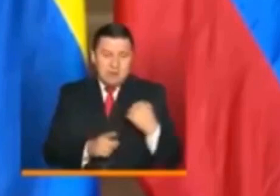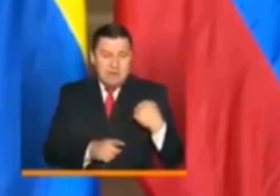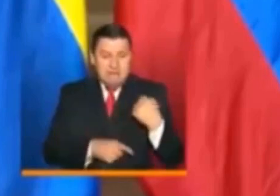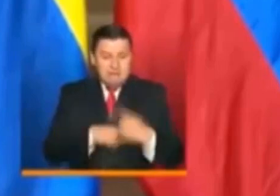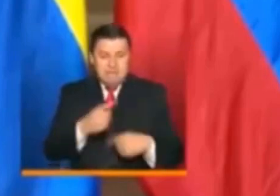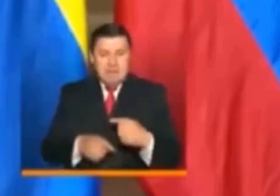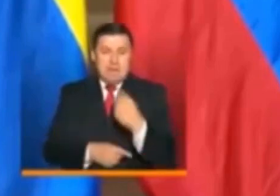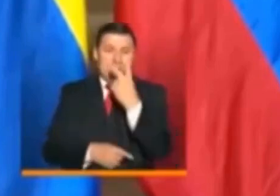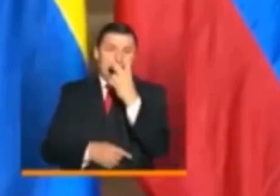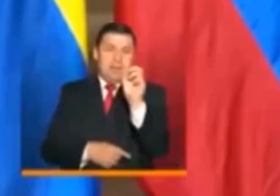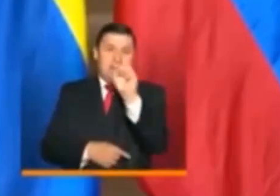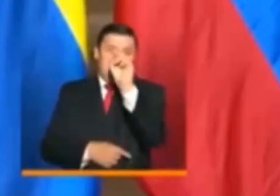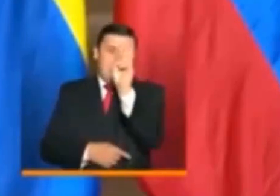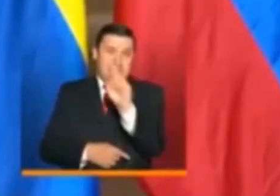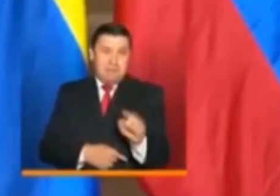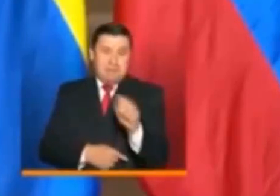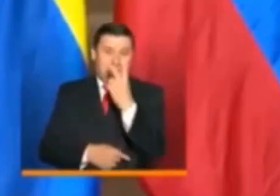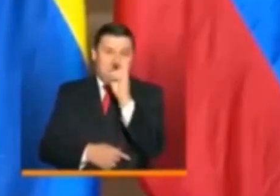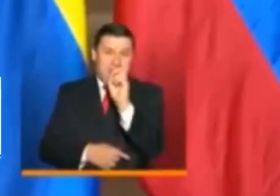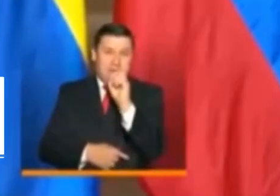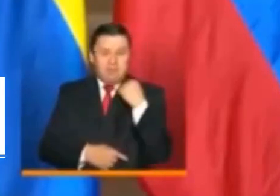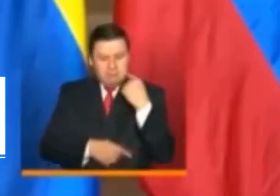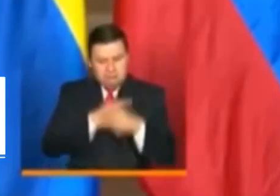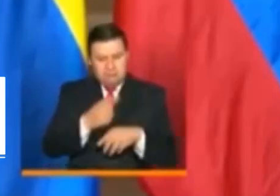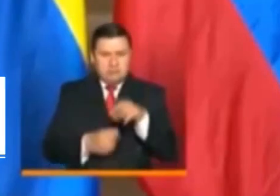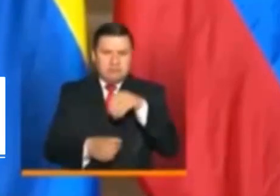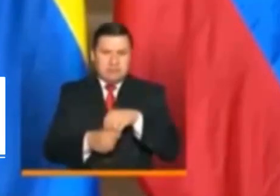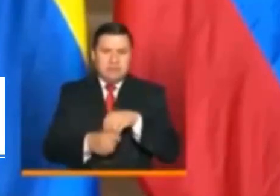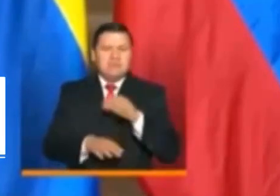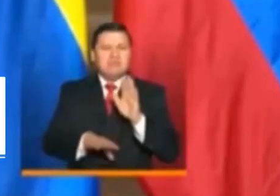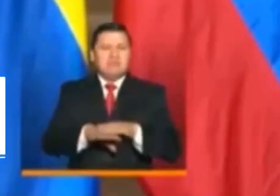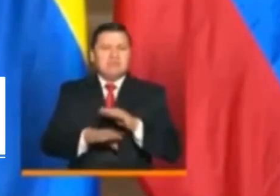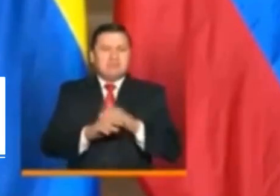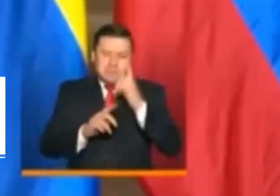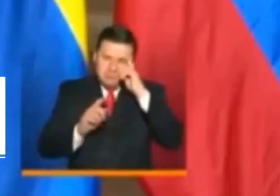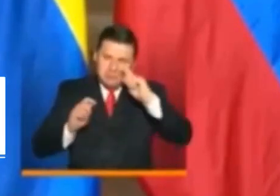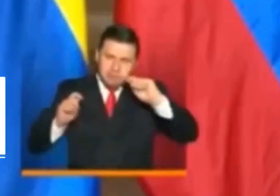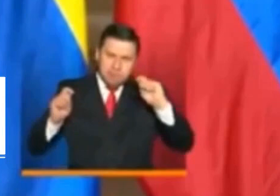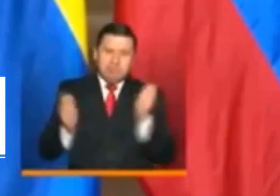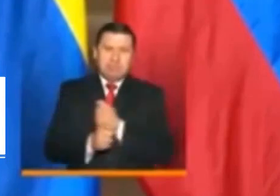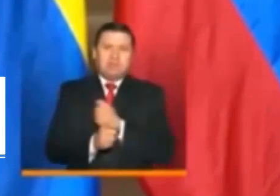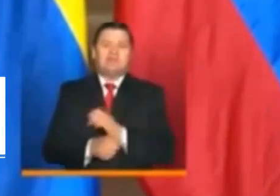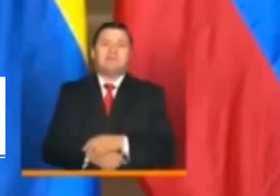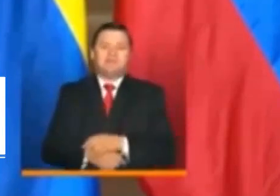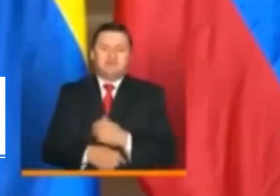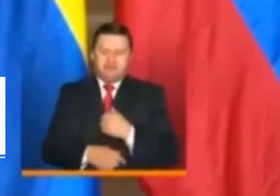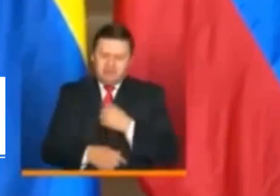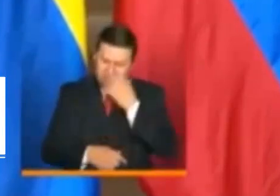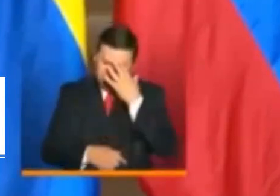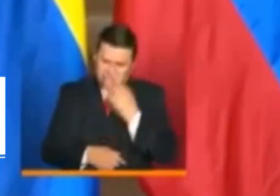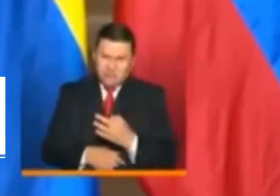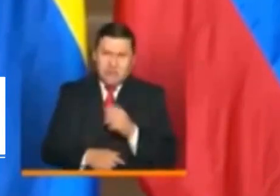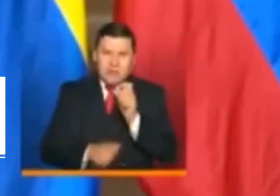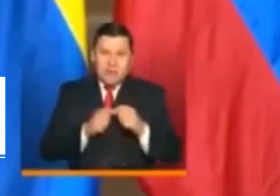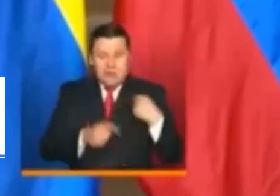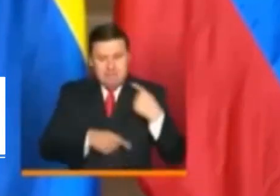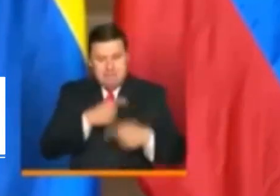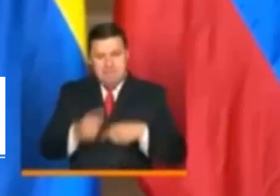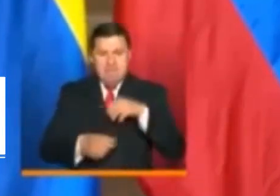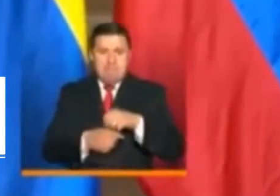generación 2020 es la generación llamada a la transformación. Estoy convencida de que la